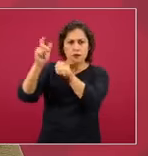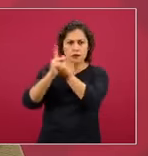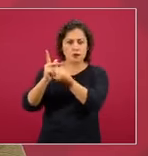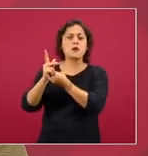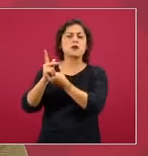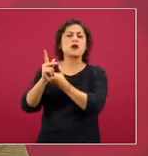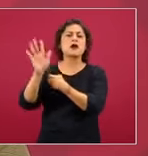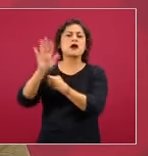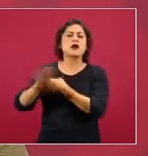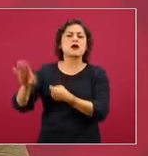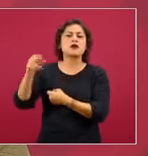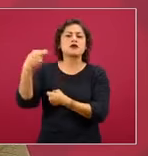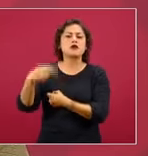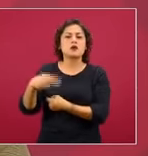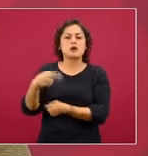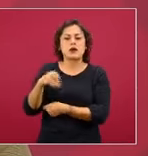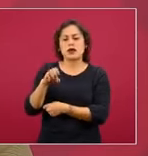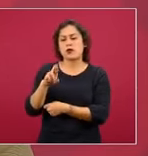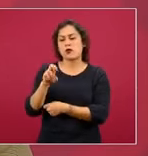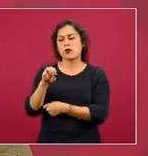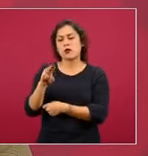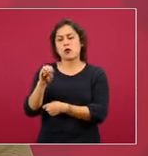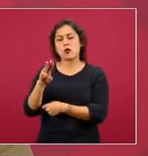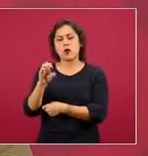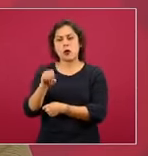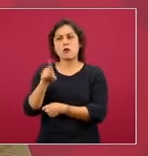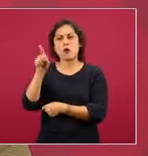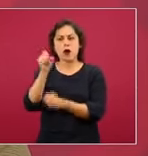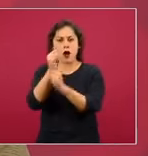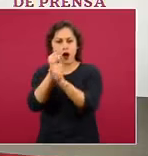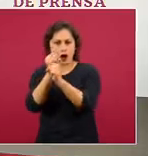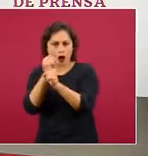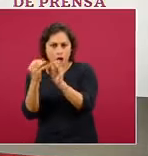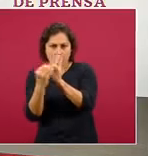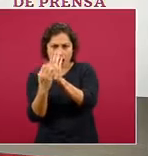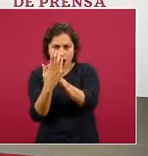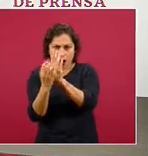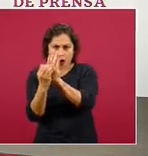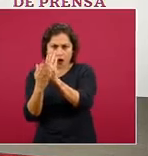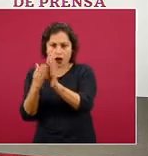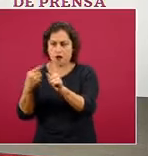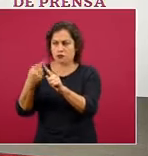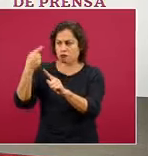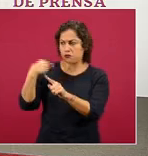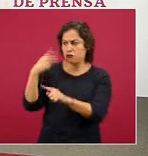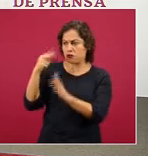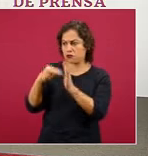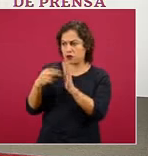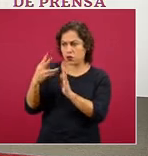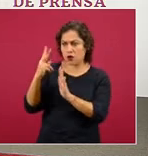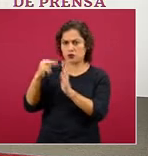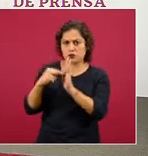llama Euromomo, que también tiene estas formas de analizarlo desde el 2004-2005 que lo han hecho.